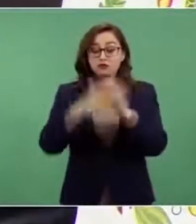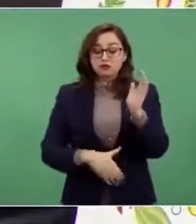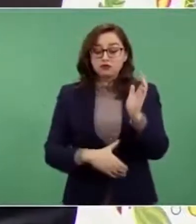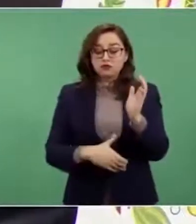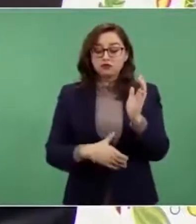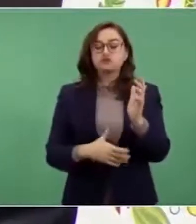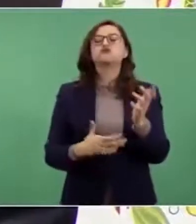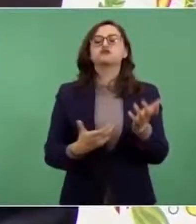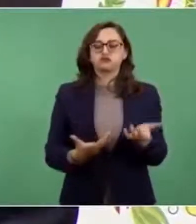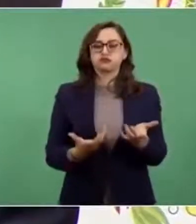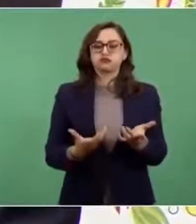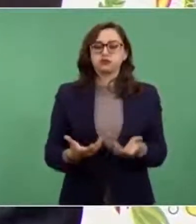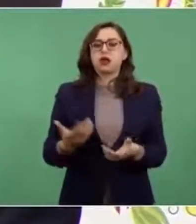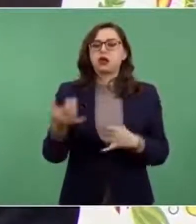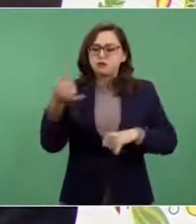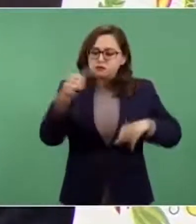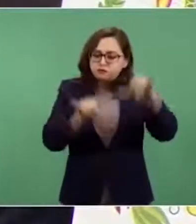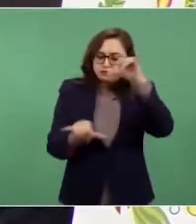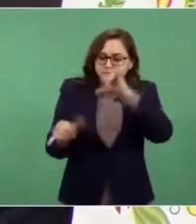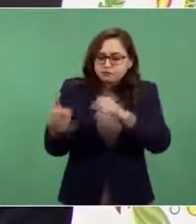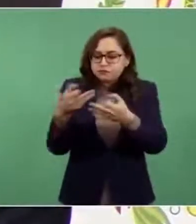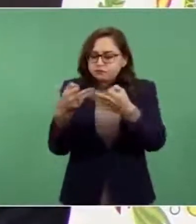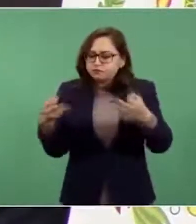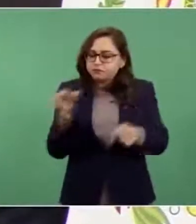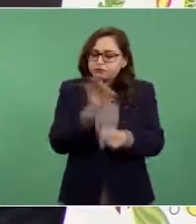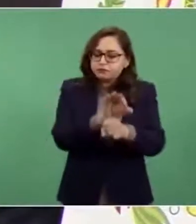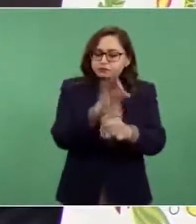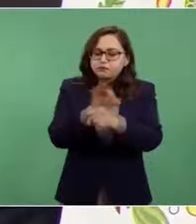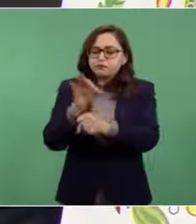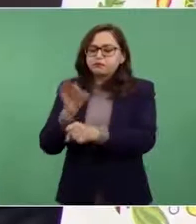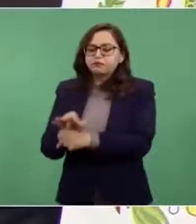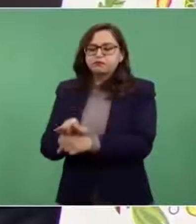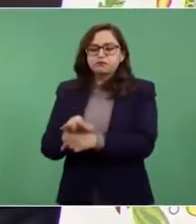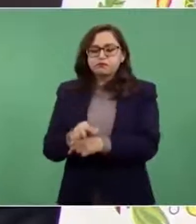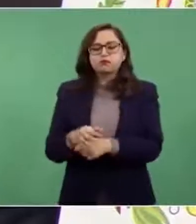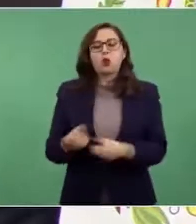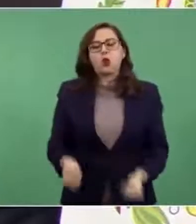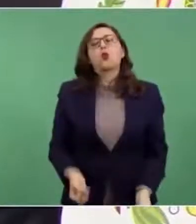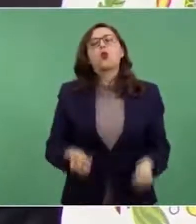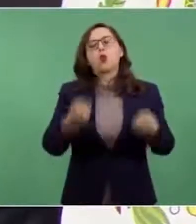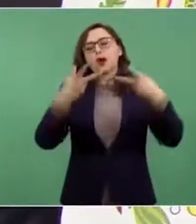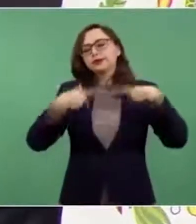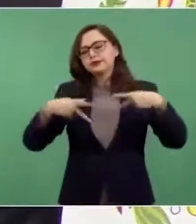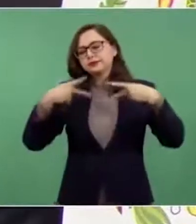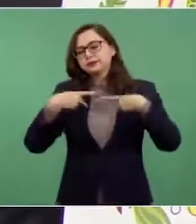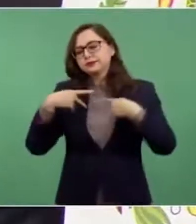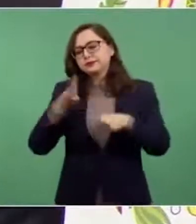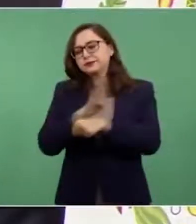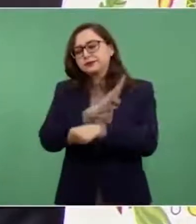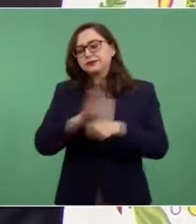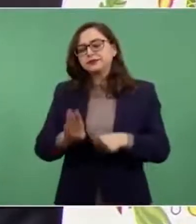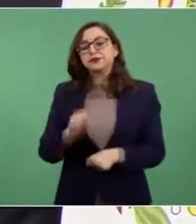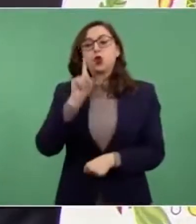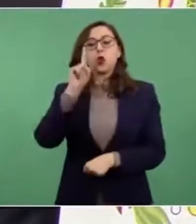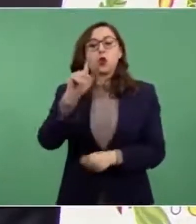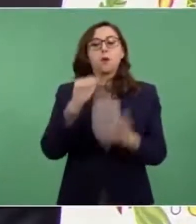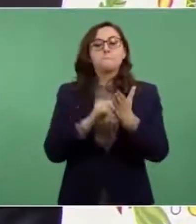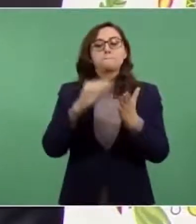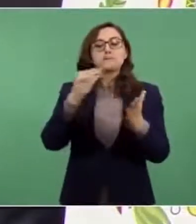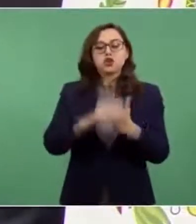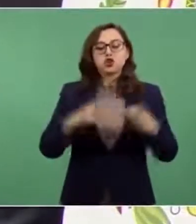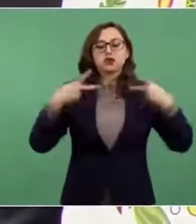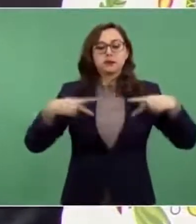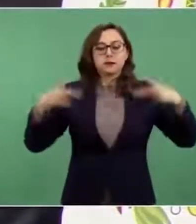con fertilizantes gratuitos a 1 millón de productores pobres de nuestro